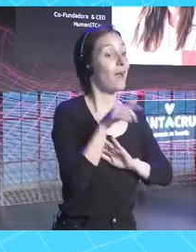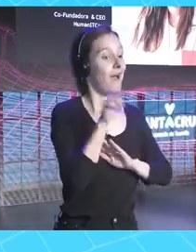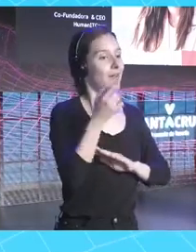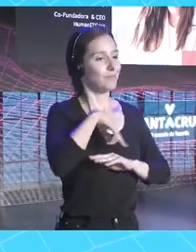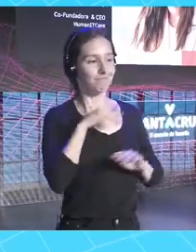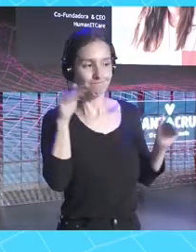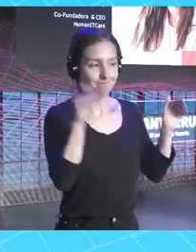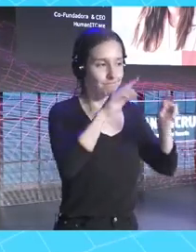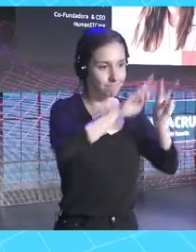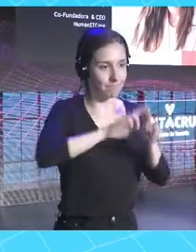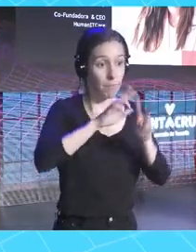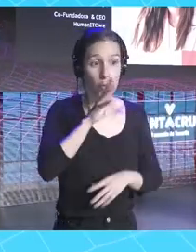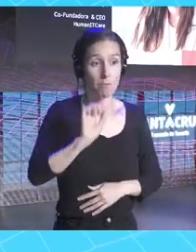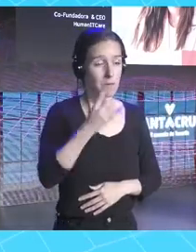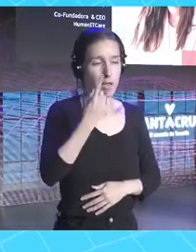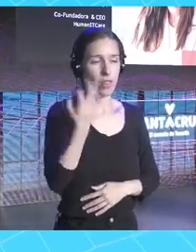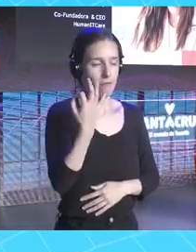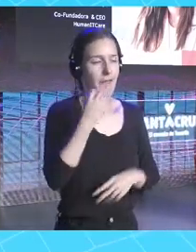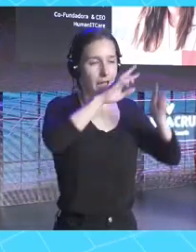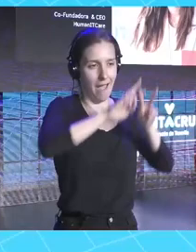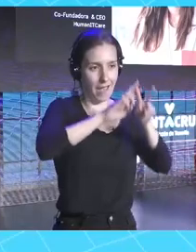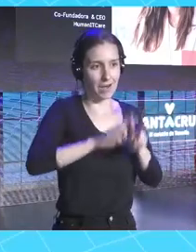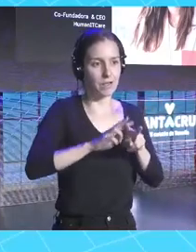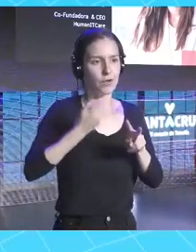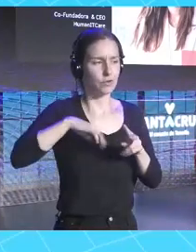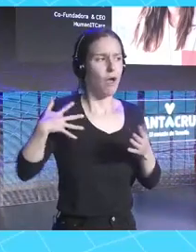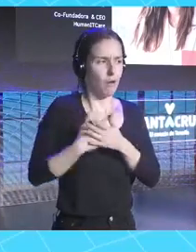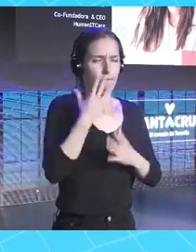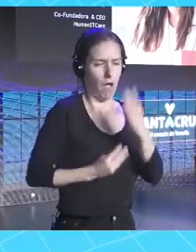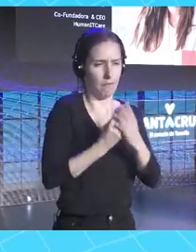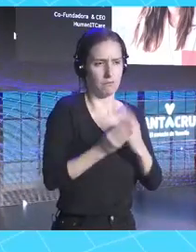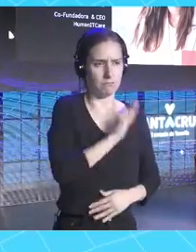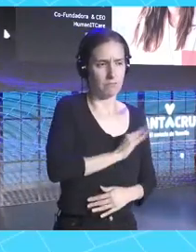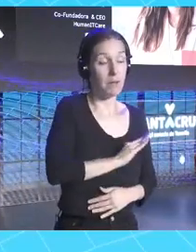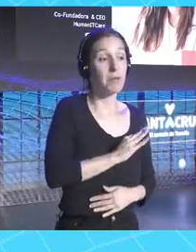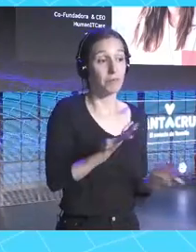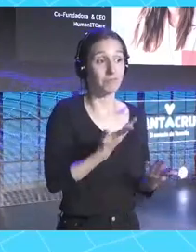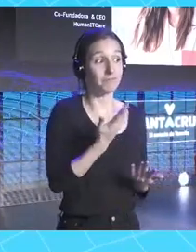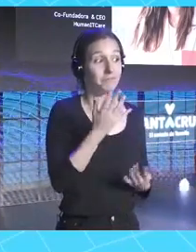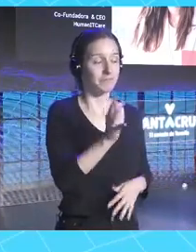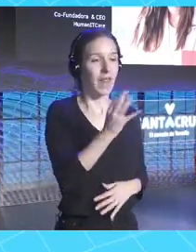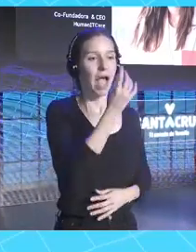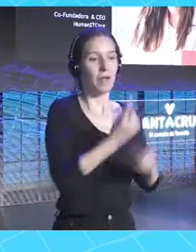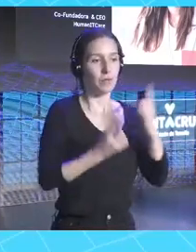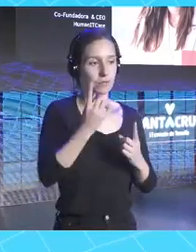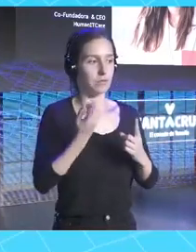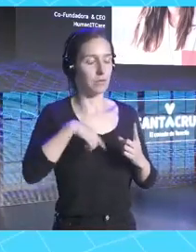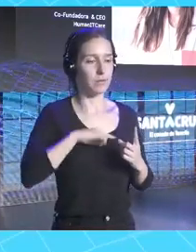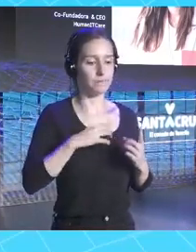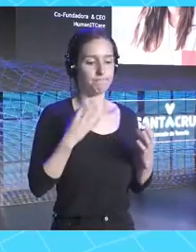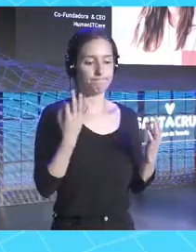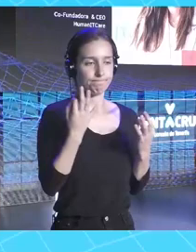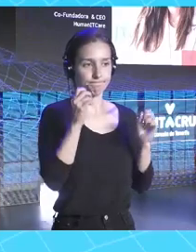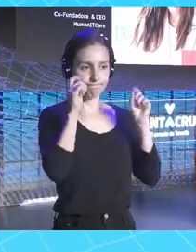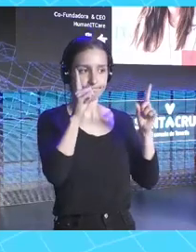primero creo que es muy importante hacer un trabajo de análisis y hemos cometido muchos errores pero creo que uno de los que hemos hecho quizás algunas veces que hemos tenido que desarrollar